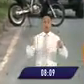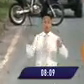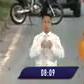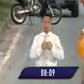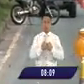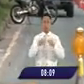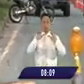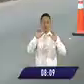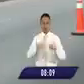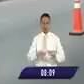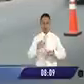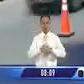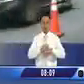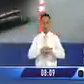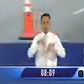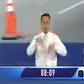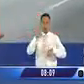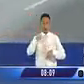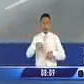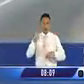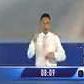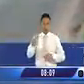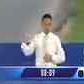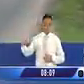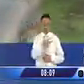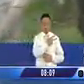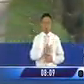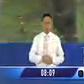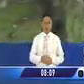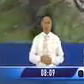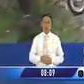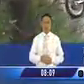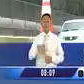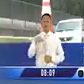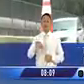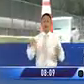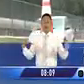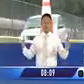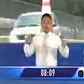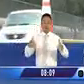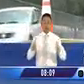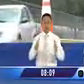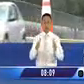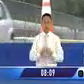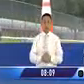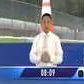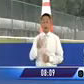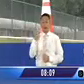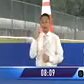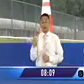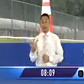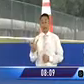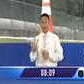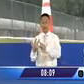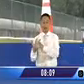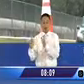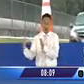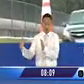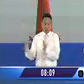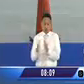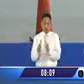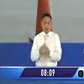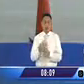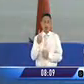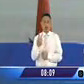de tránsito provocados por el exceso de velocidad. La pacificación vial consiste en la instalación de un dispositivo de